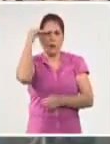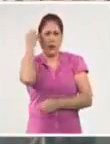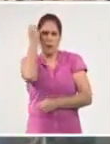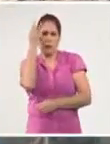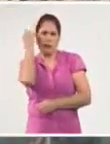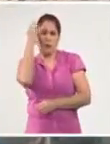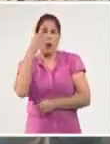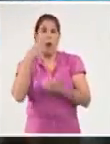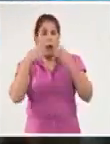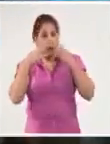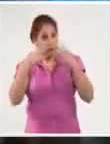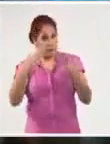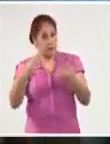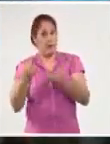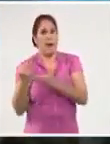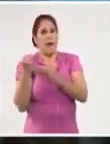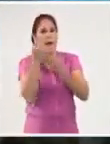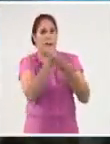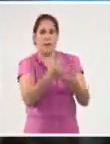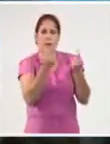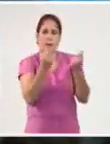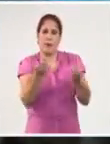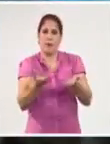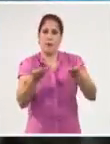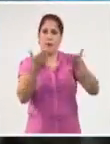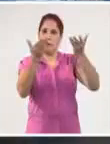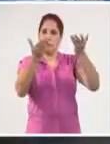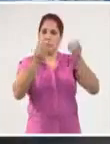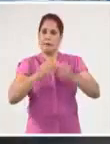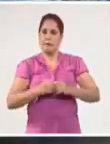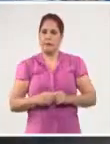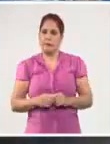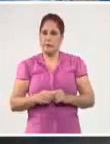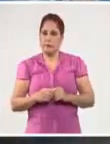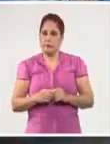inventiva como otra forma de contribuir con la economía del país.